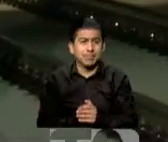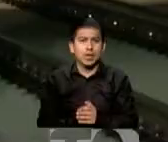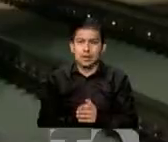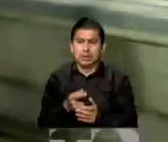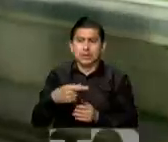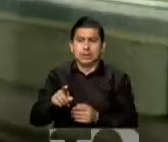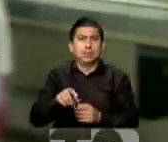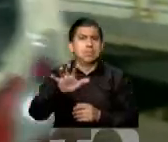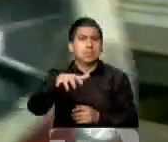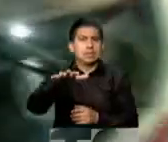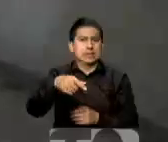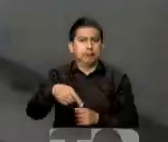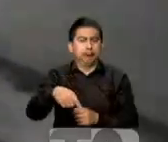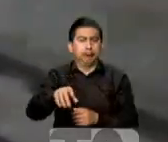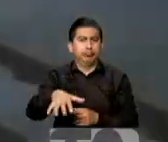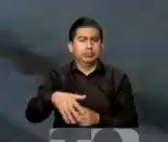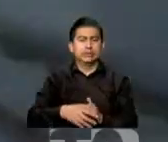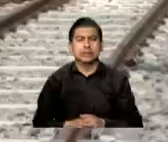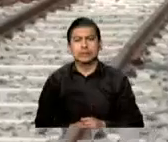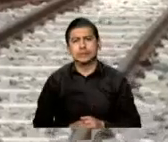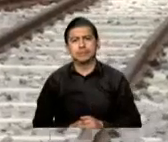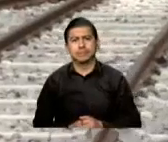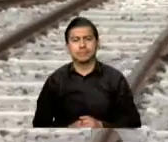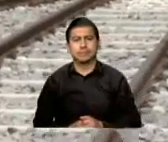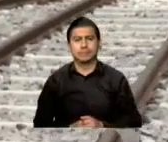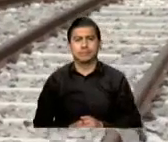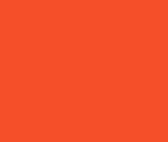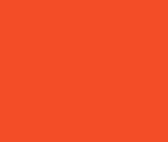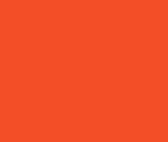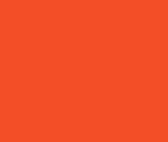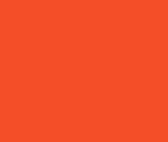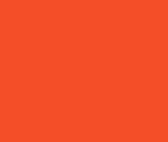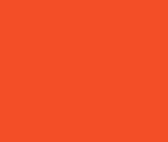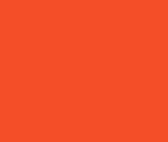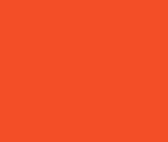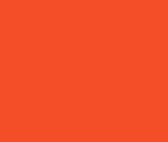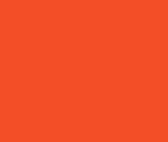es decir, en menos de 5 meses. En Quito, Stephanie Paz, 24 horas.